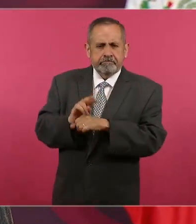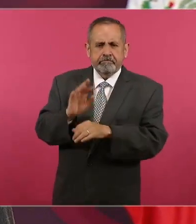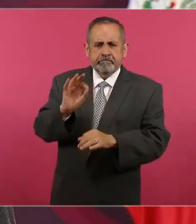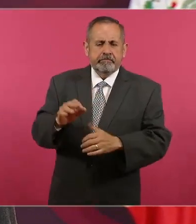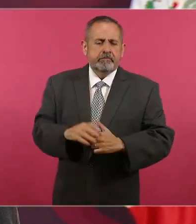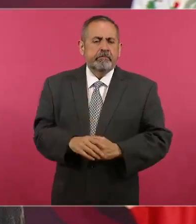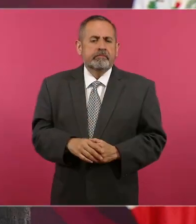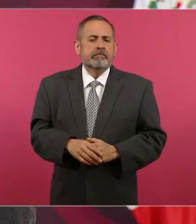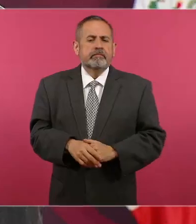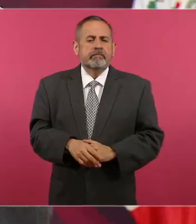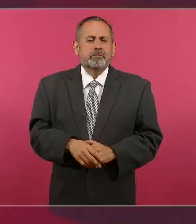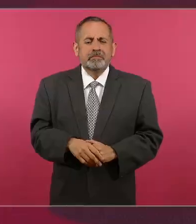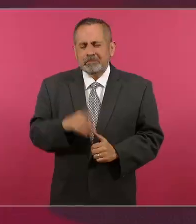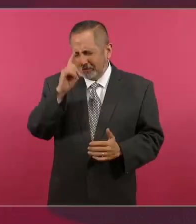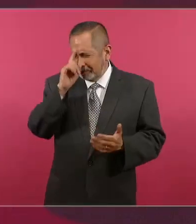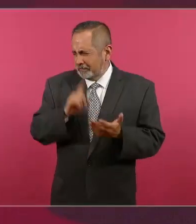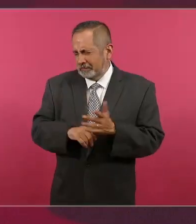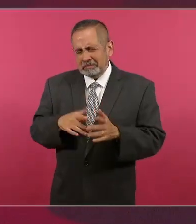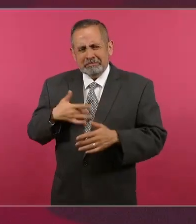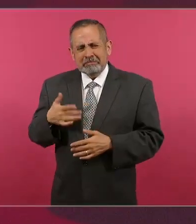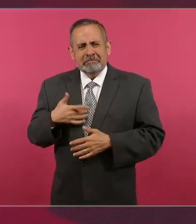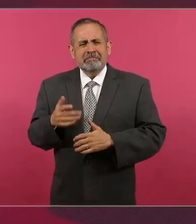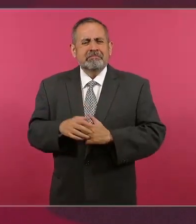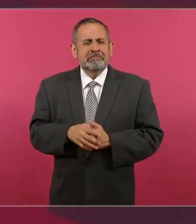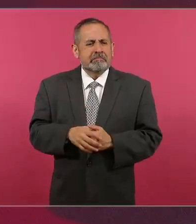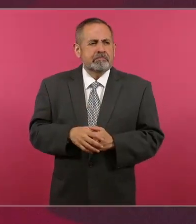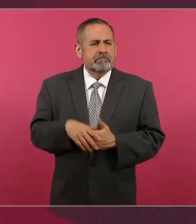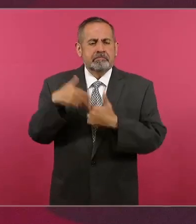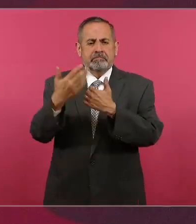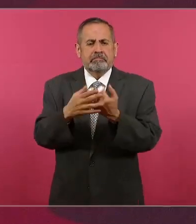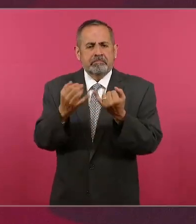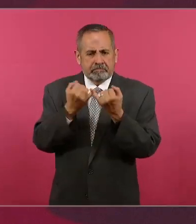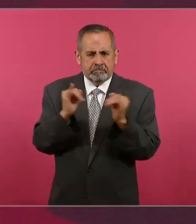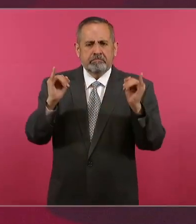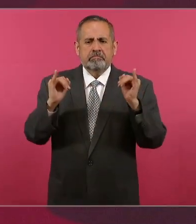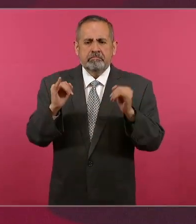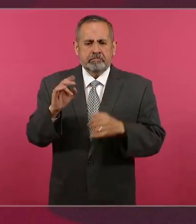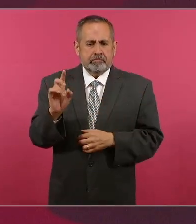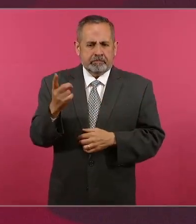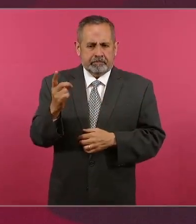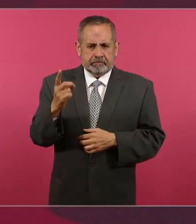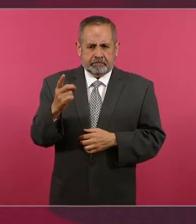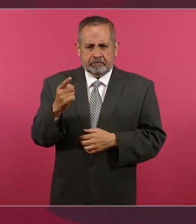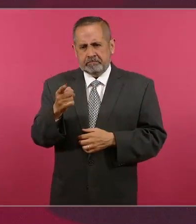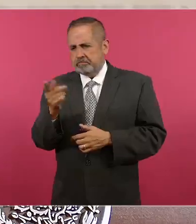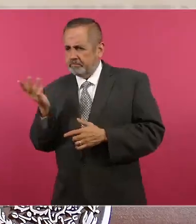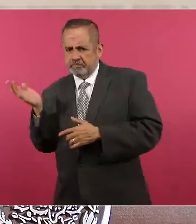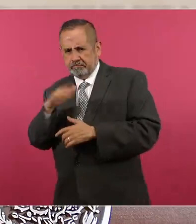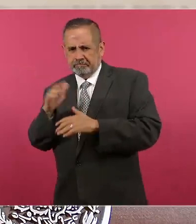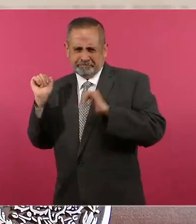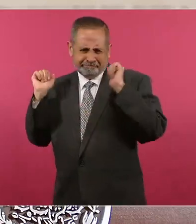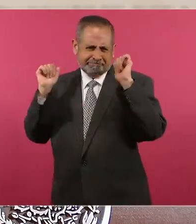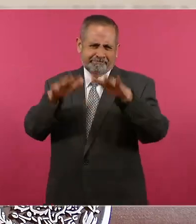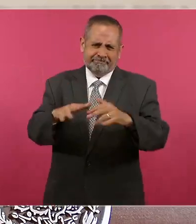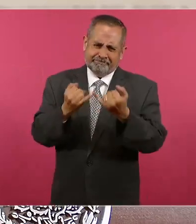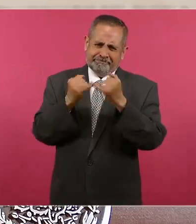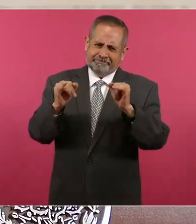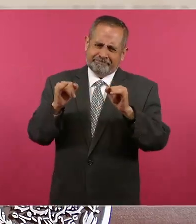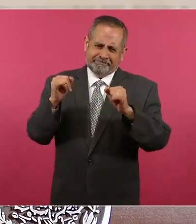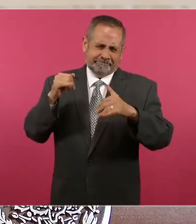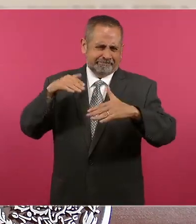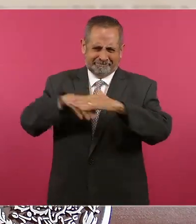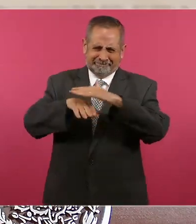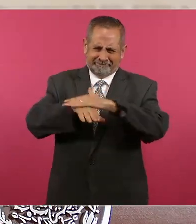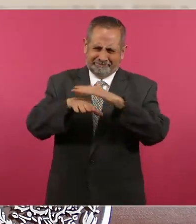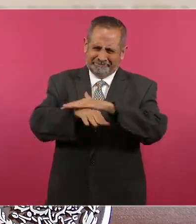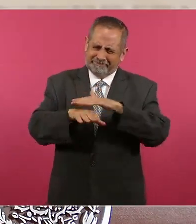cuándo vamos a ir al tren? Pues yo pienso que en la inauguración, en diciembre, ahí sí, vámonos,